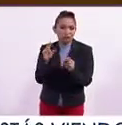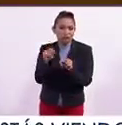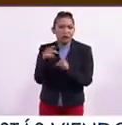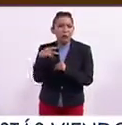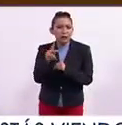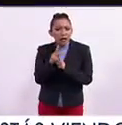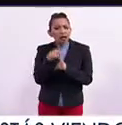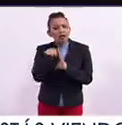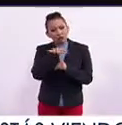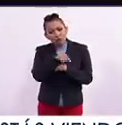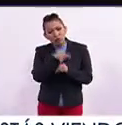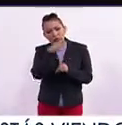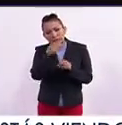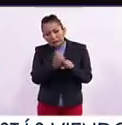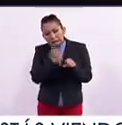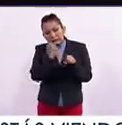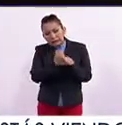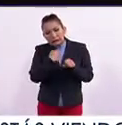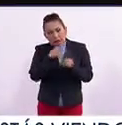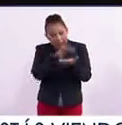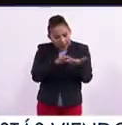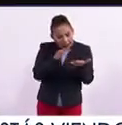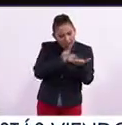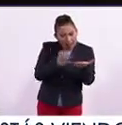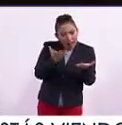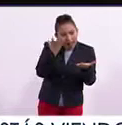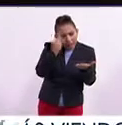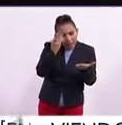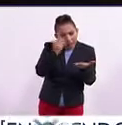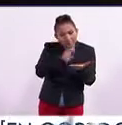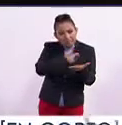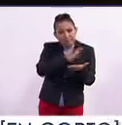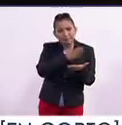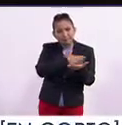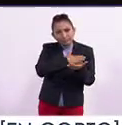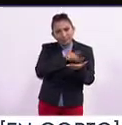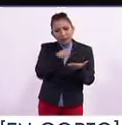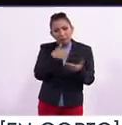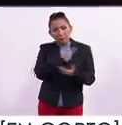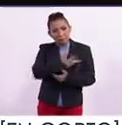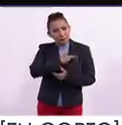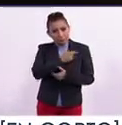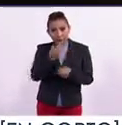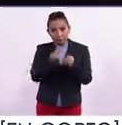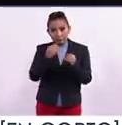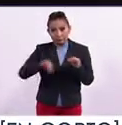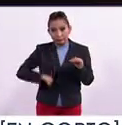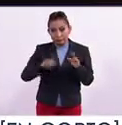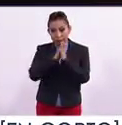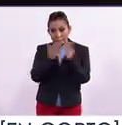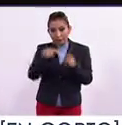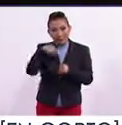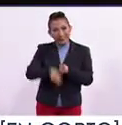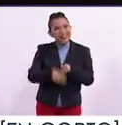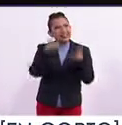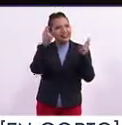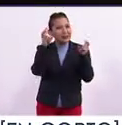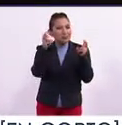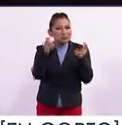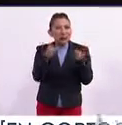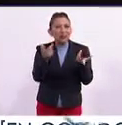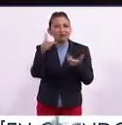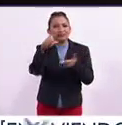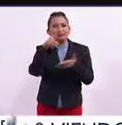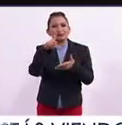sobre la marcha y leyendo. Sobre todo me interesó mucho la literatura latinoamericana,